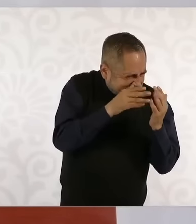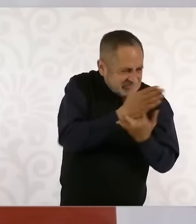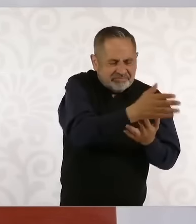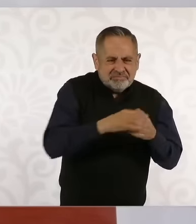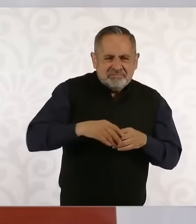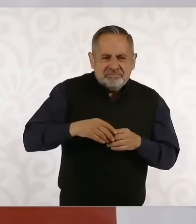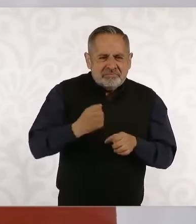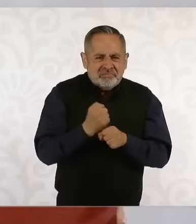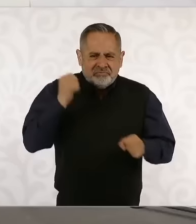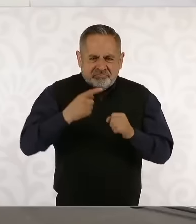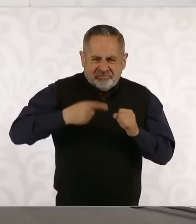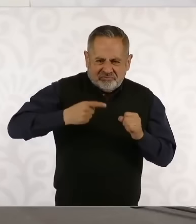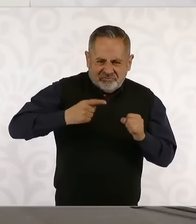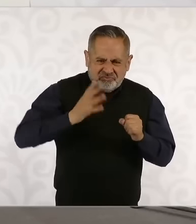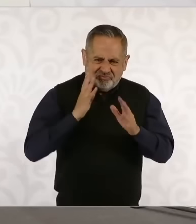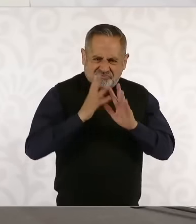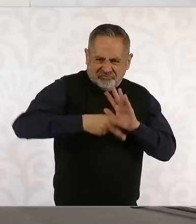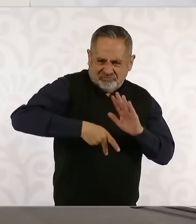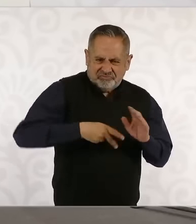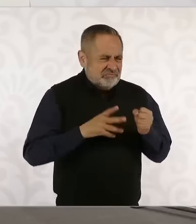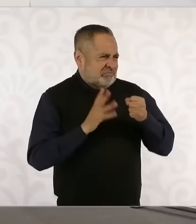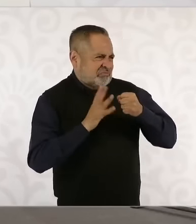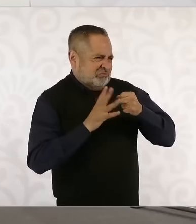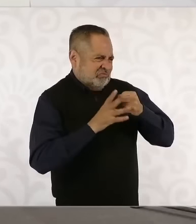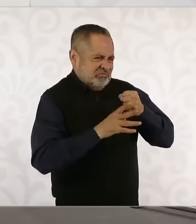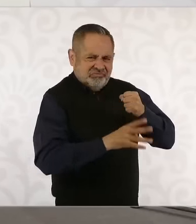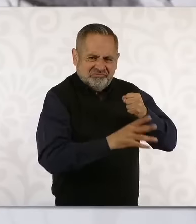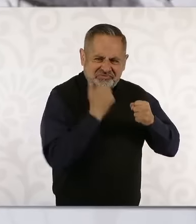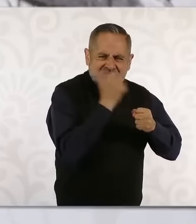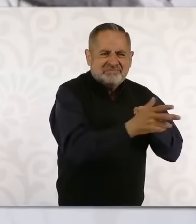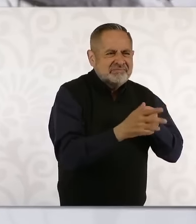muy preparados. ¿Cuál era su objetivo?